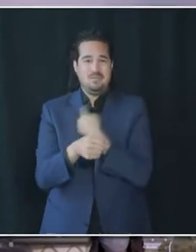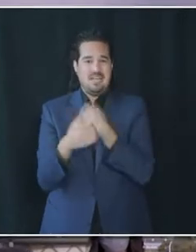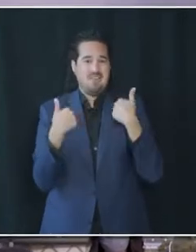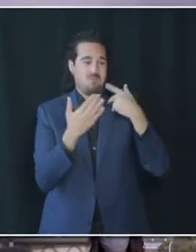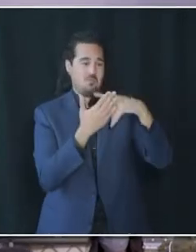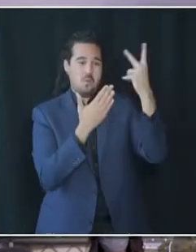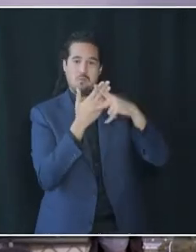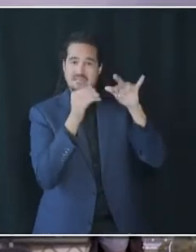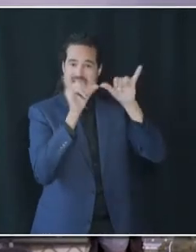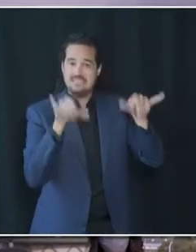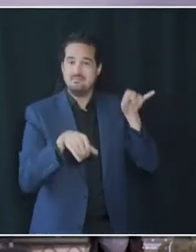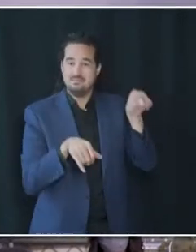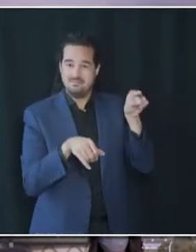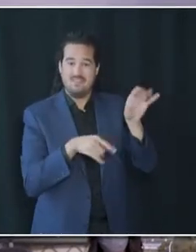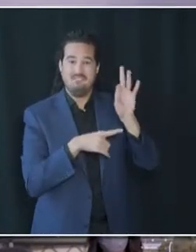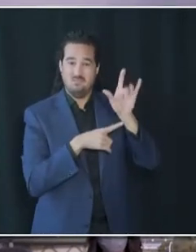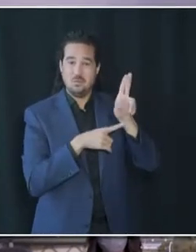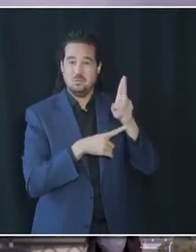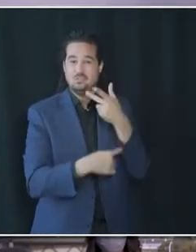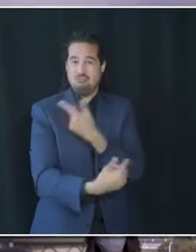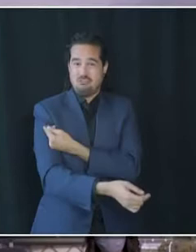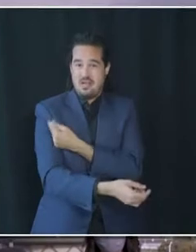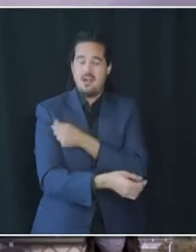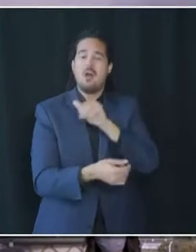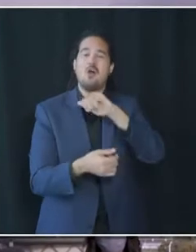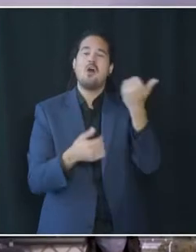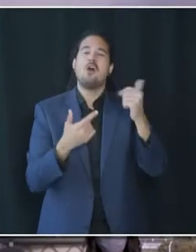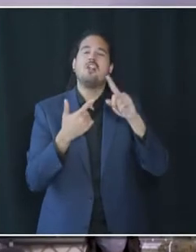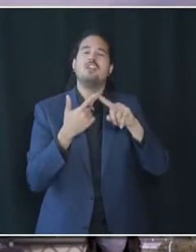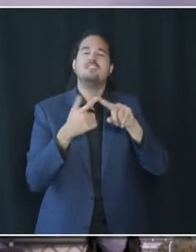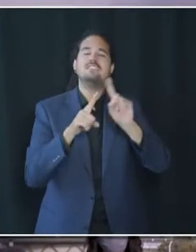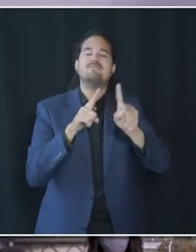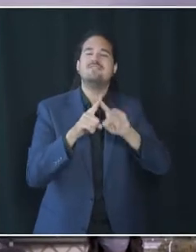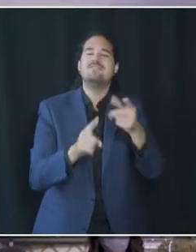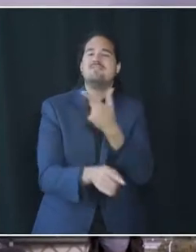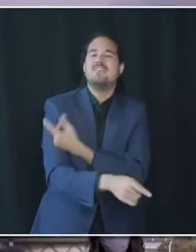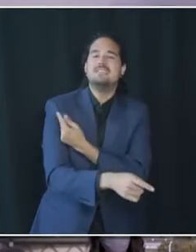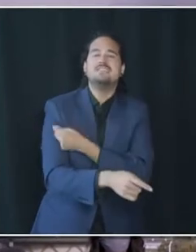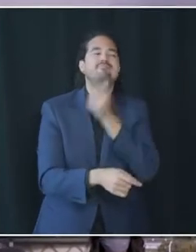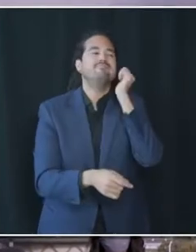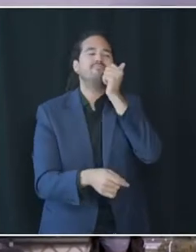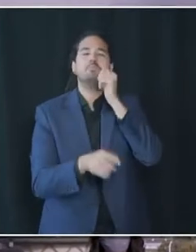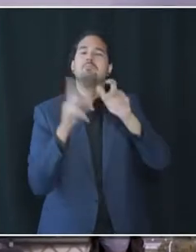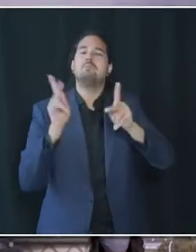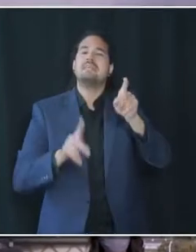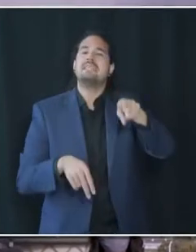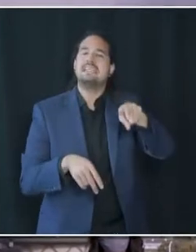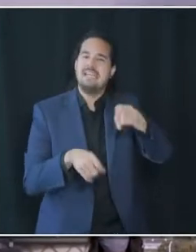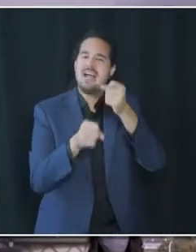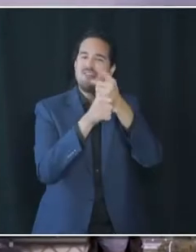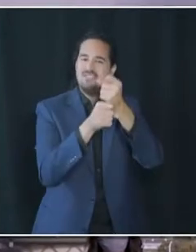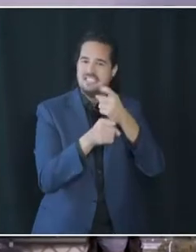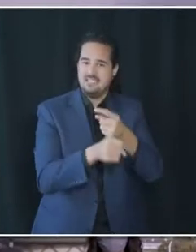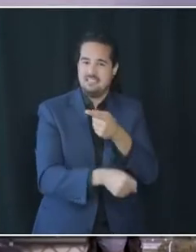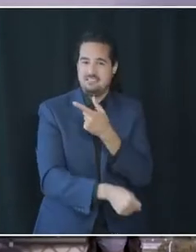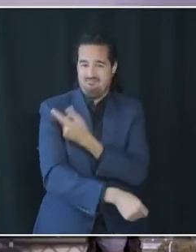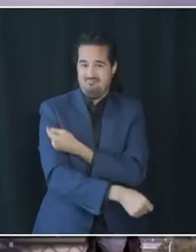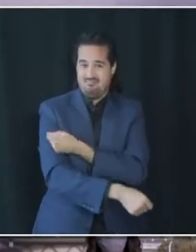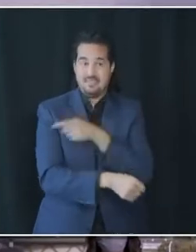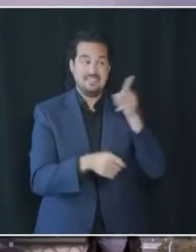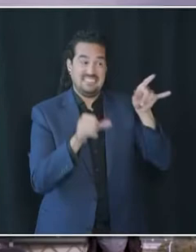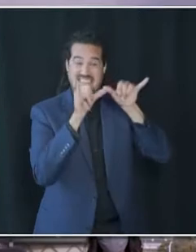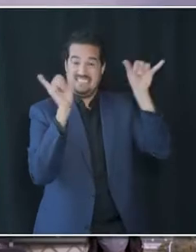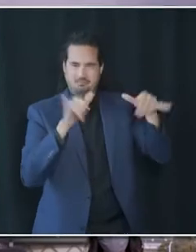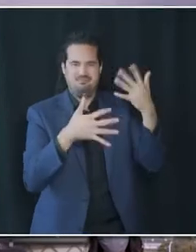las administraciones' vacunas que existen para otras cosas que la gente recibe a diario por todo el estado